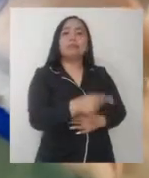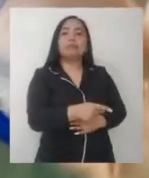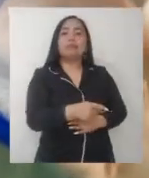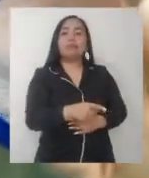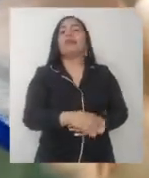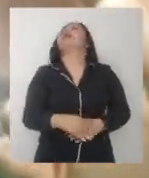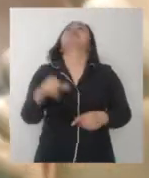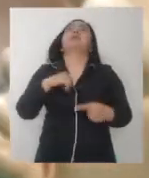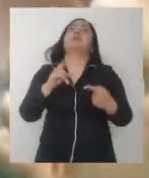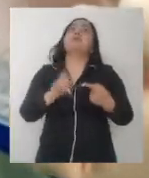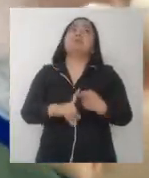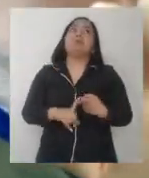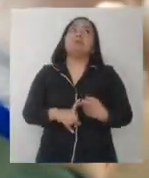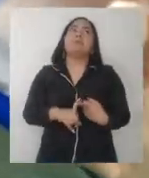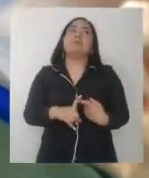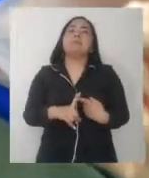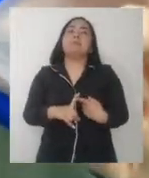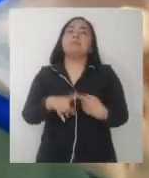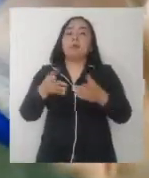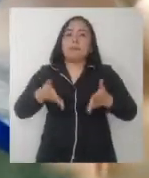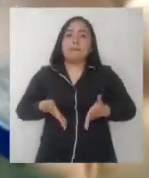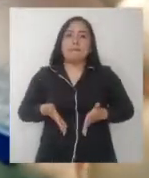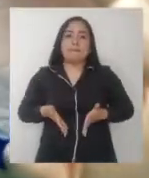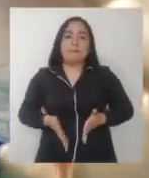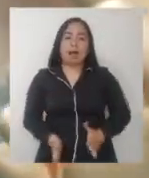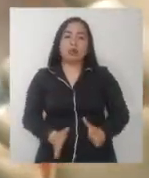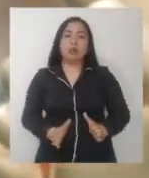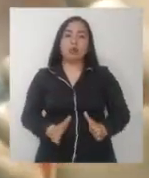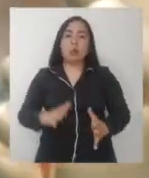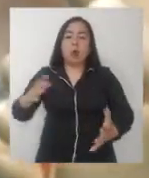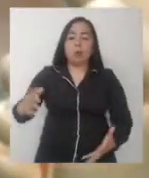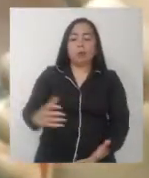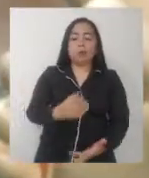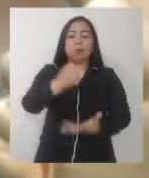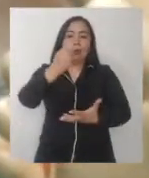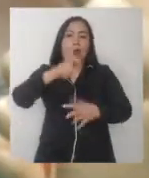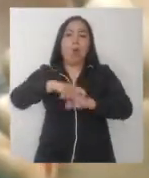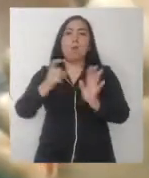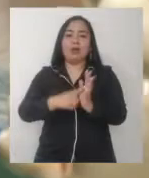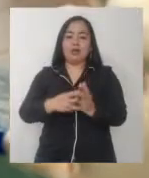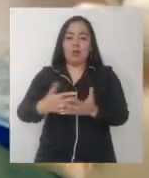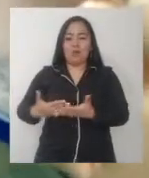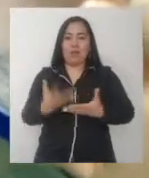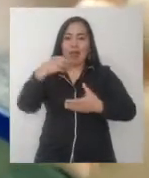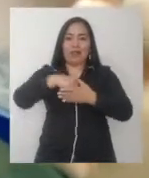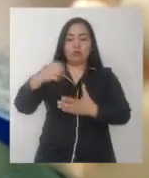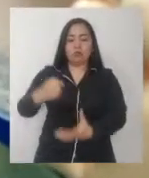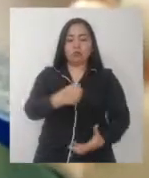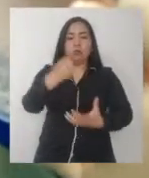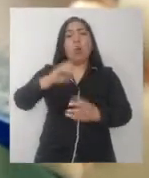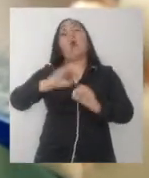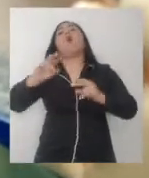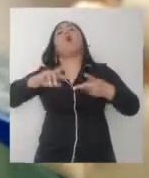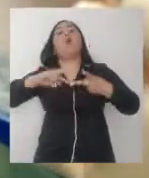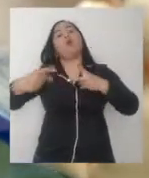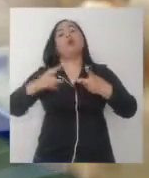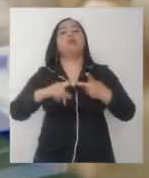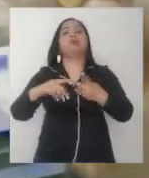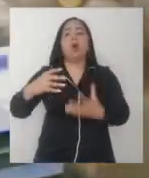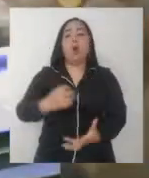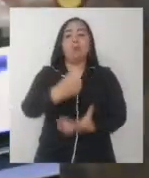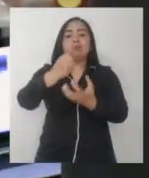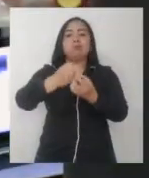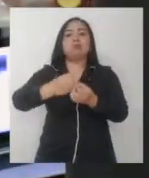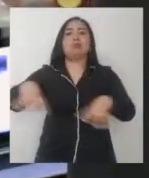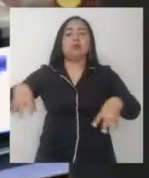Entonces tenemos parto con bolsa de líquido amniótico, ¿sí? Rompimiento de membrana, ¿sí?